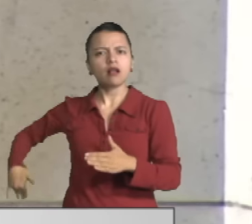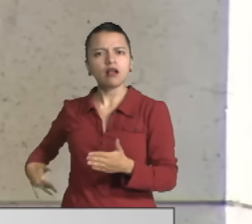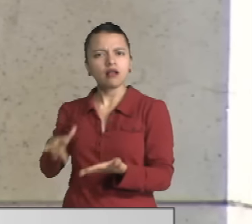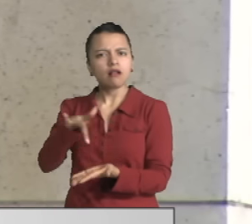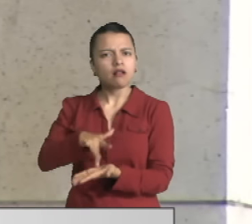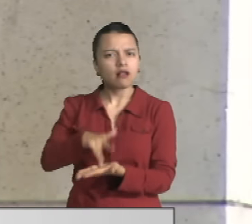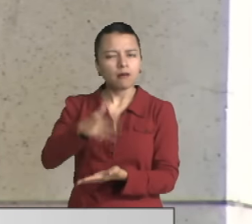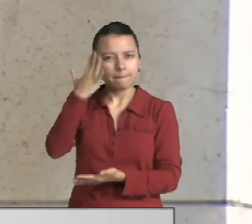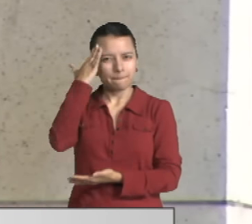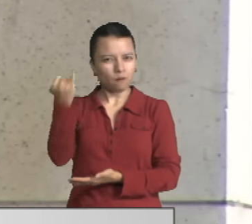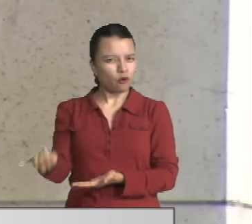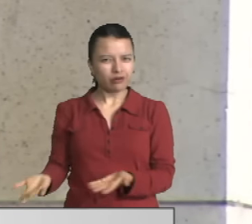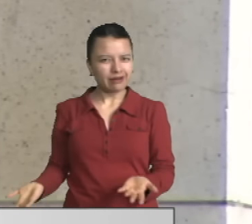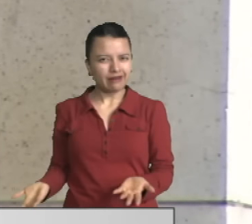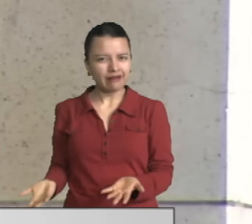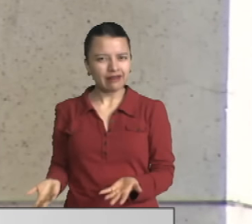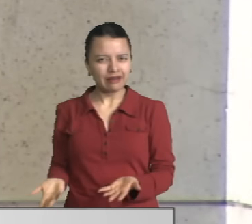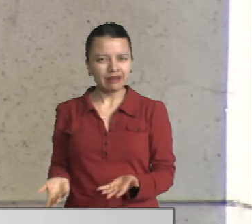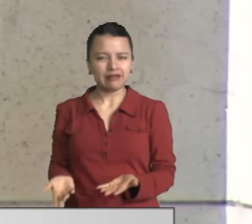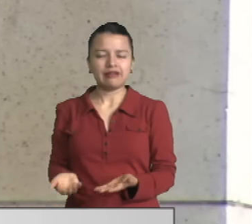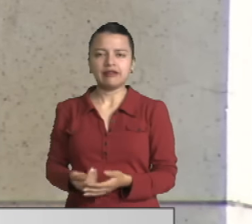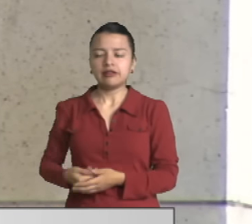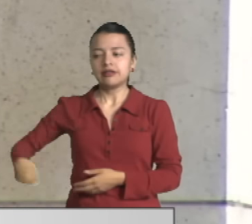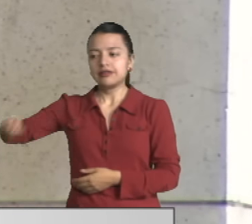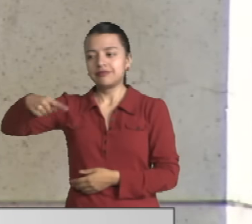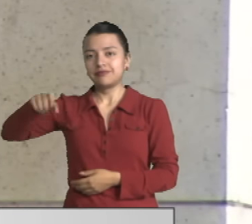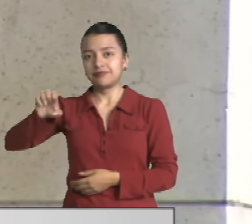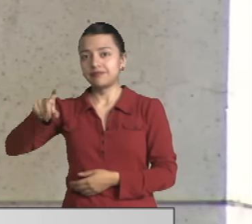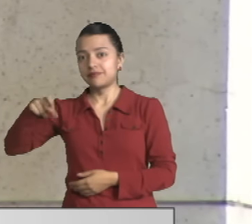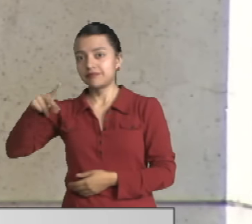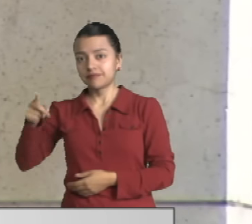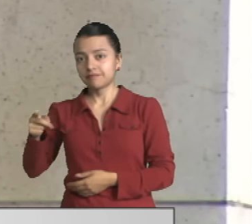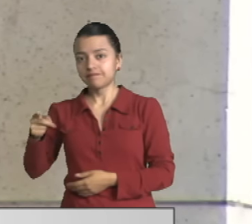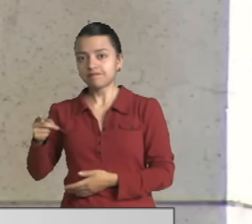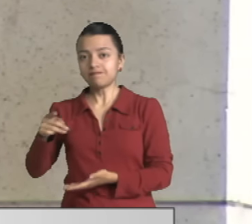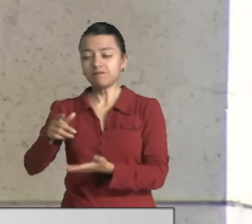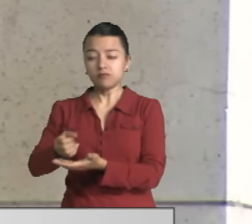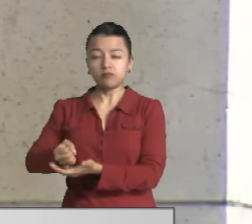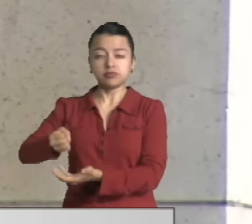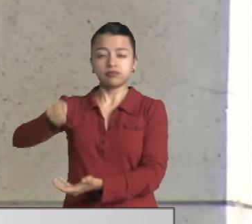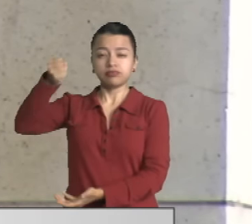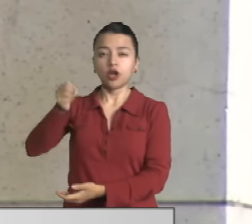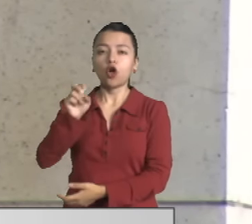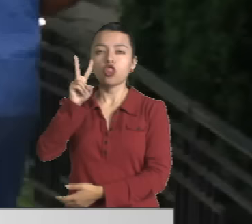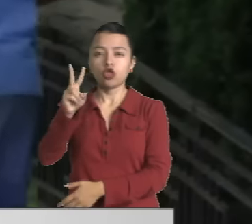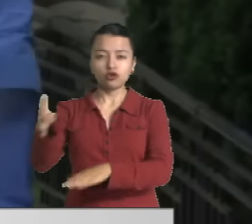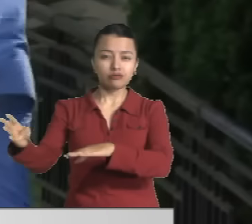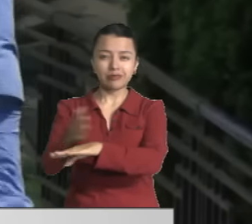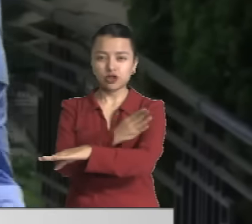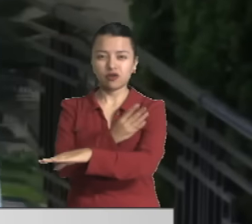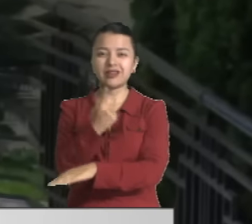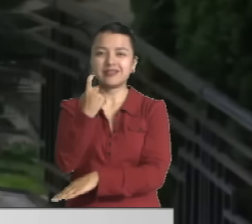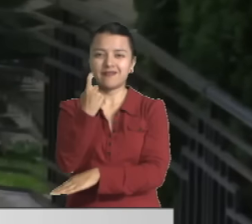la cartera por parte de las EPS a las clínicas y hospitales del departamento ya supera los 2 billones de pesos, generando encarecimiento